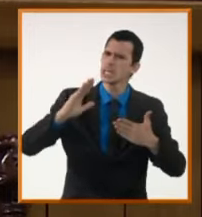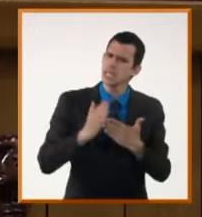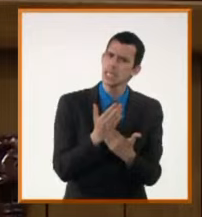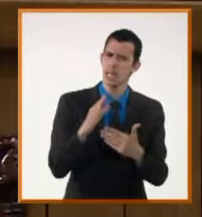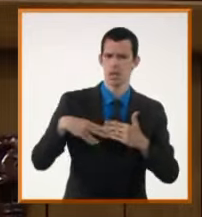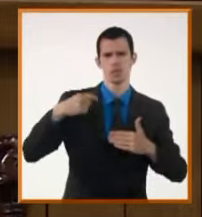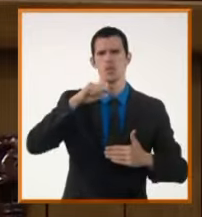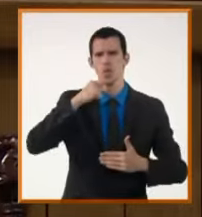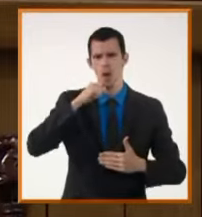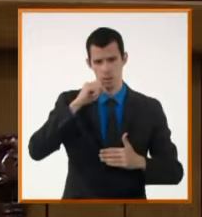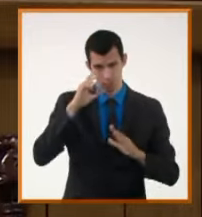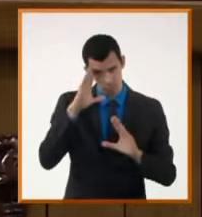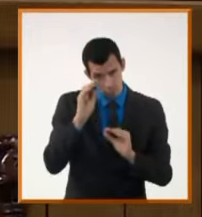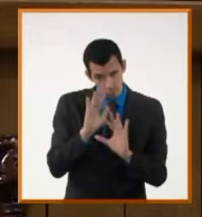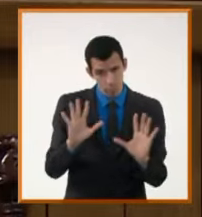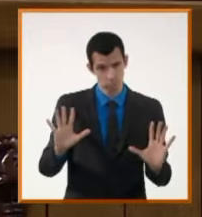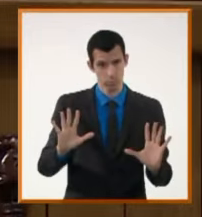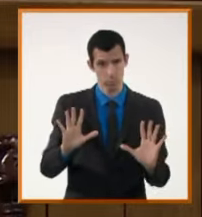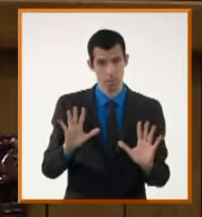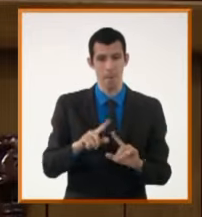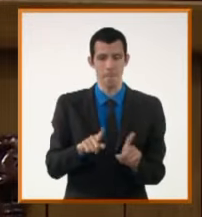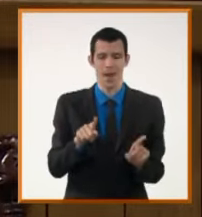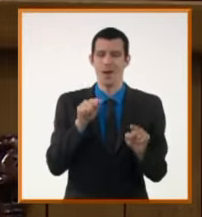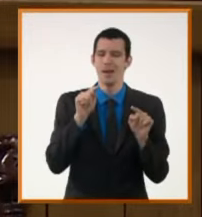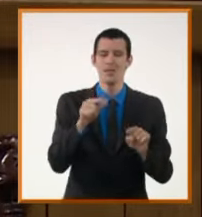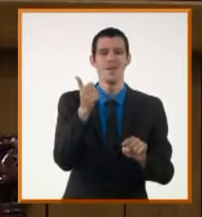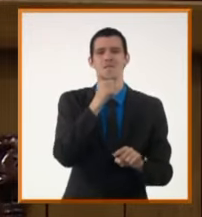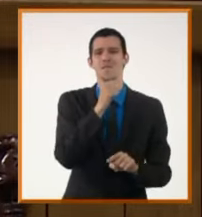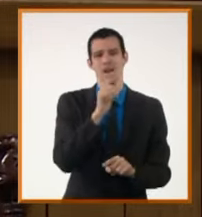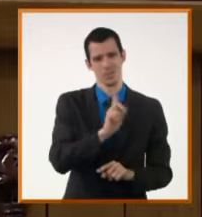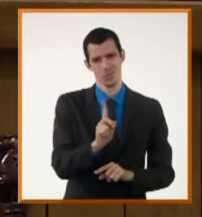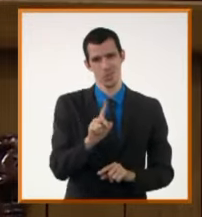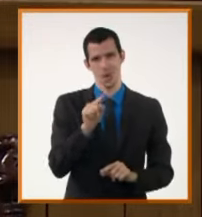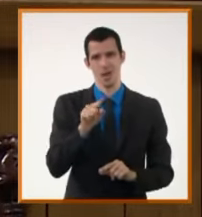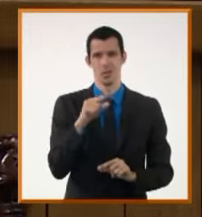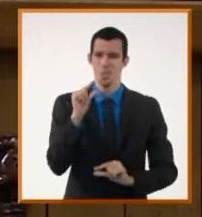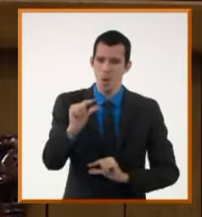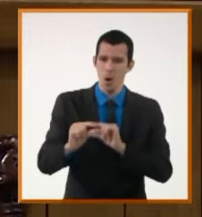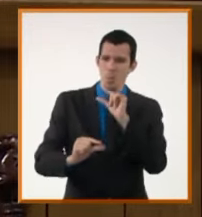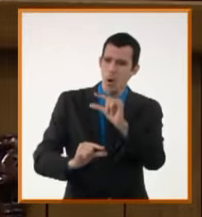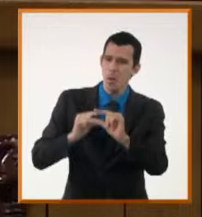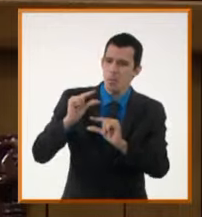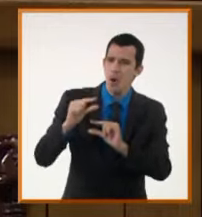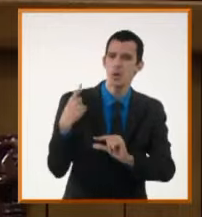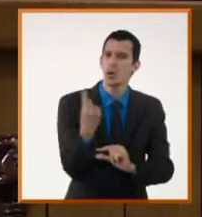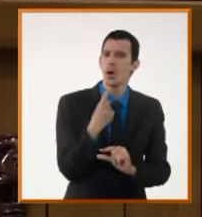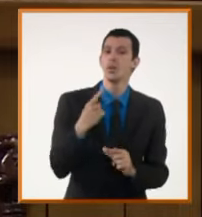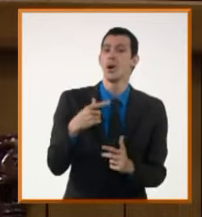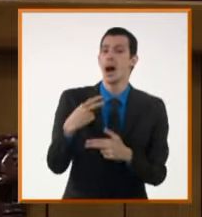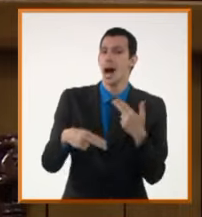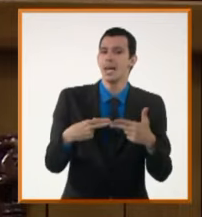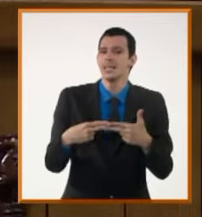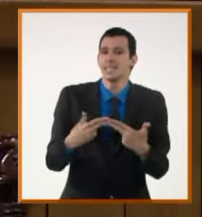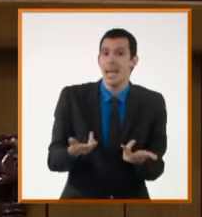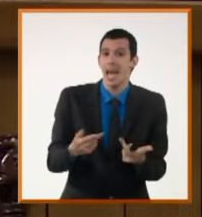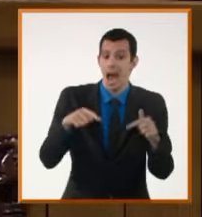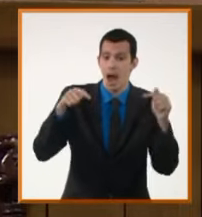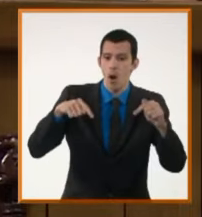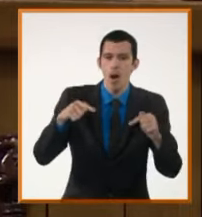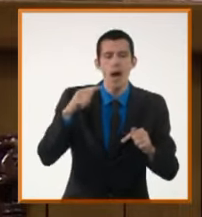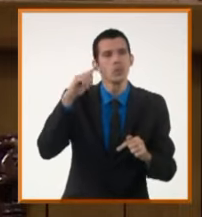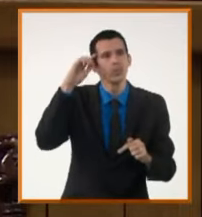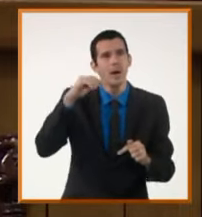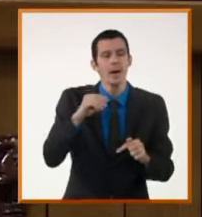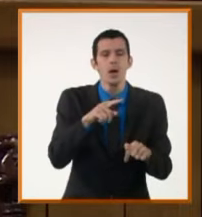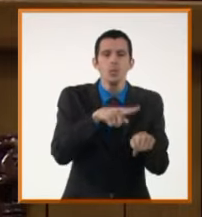para llegar a esa meta, para transitar ese camino, tenemos que pasar por dolarizaciones parciales que